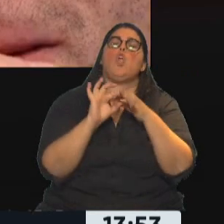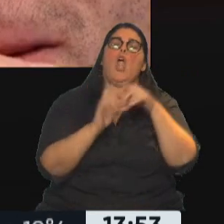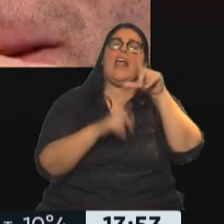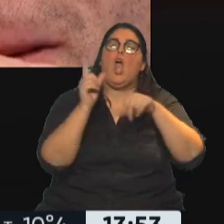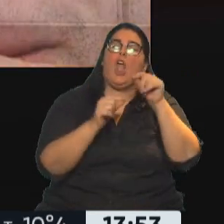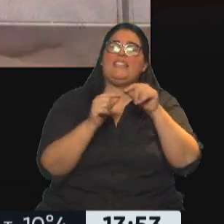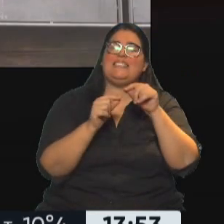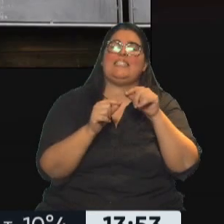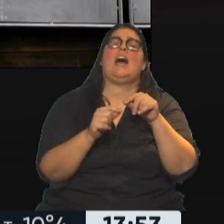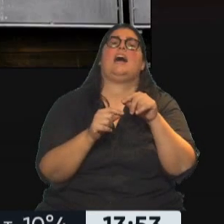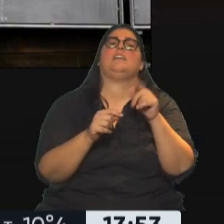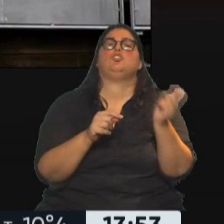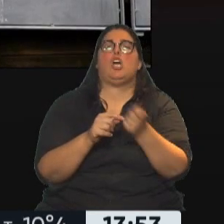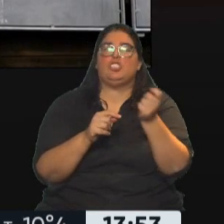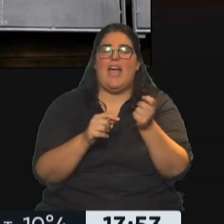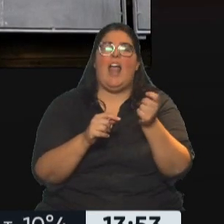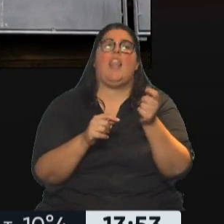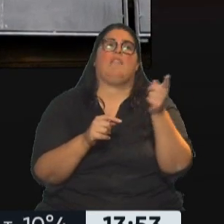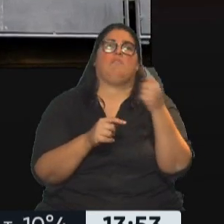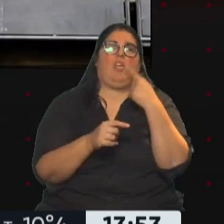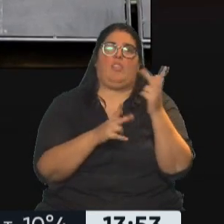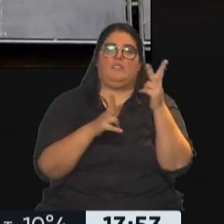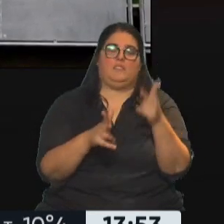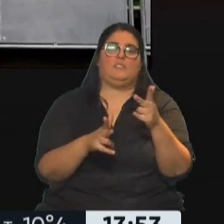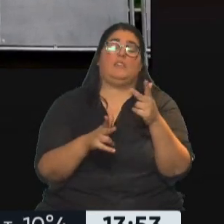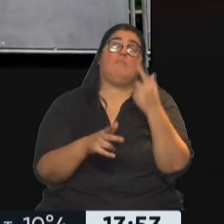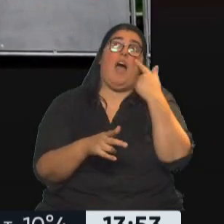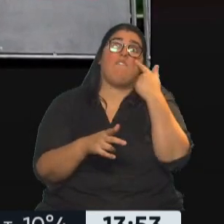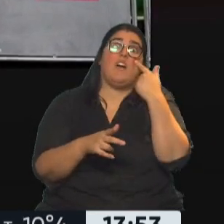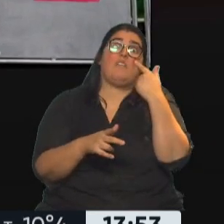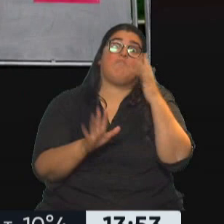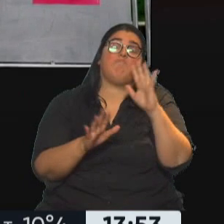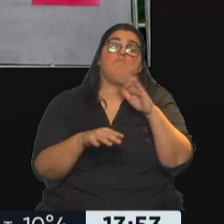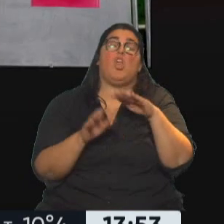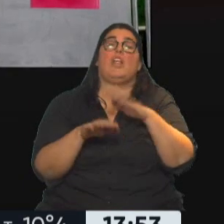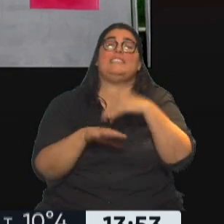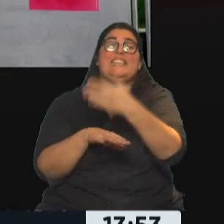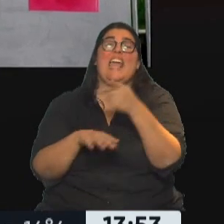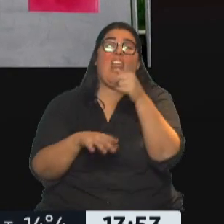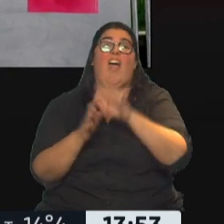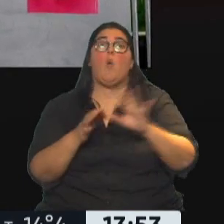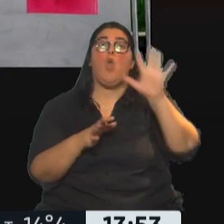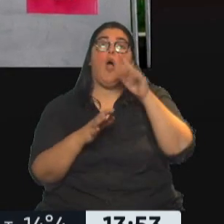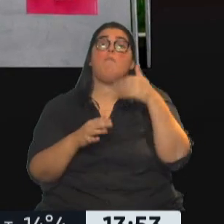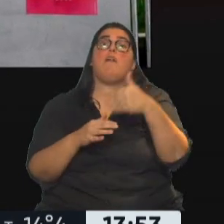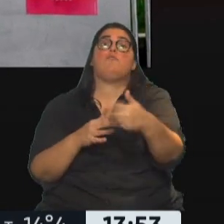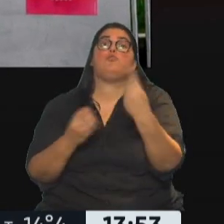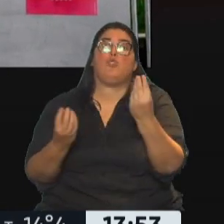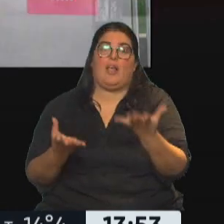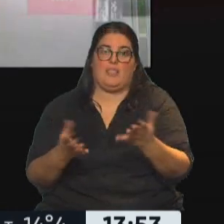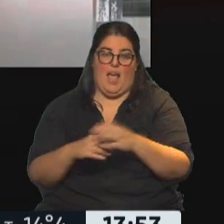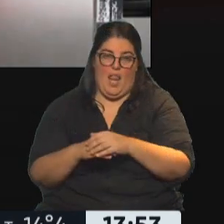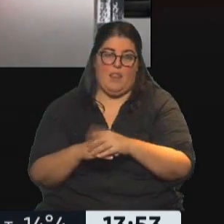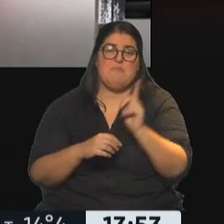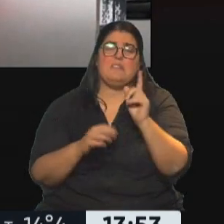Unión Popular Ecologista y Social, hay que ver qué dice esto también de un programa futuro para las izquierdas europeas, pero este nuevo partido o esta coalición se